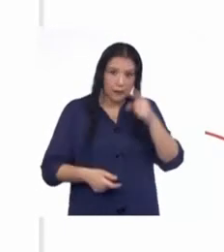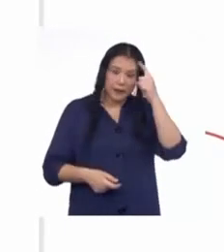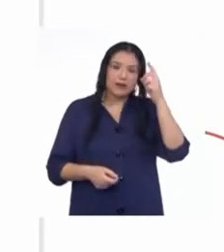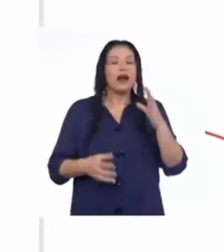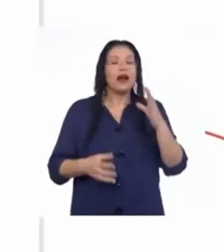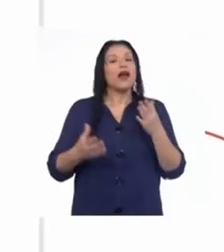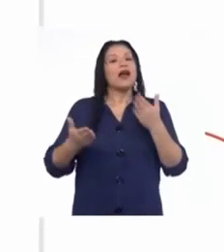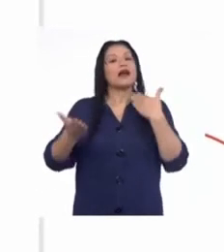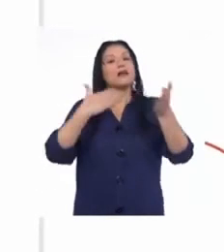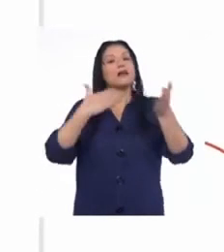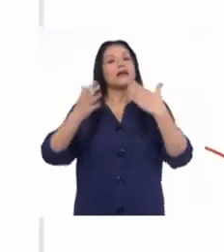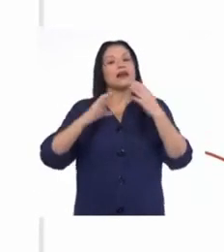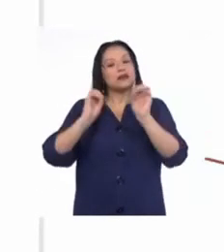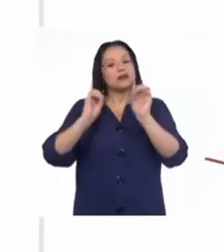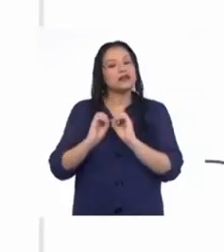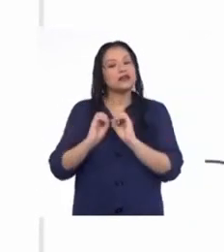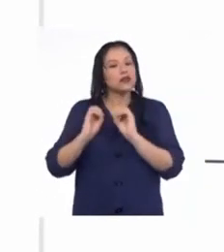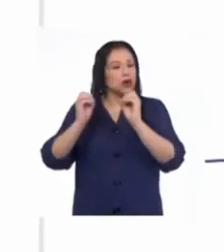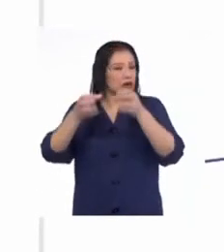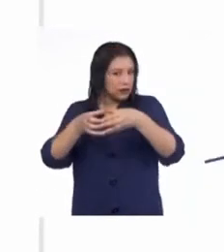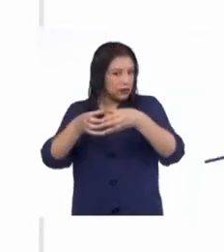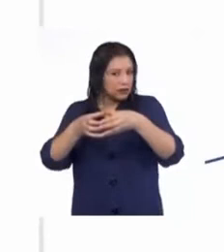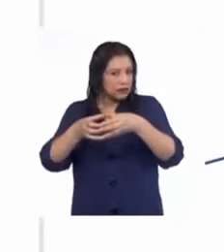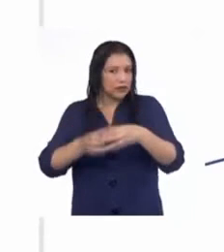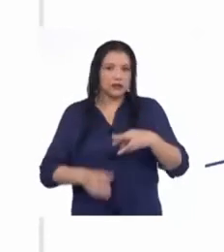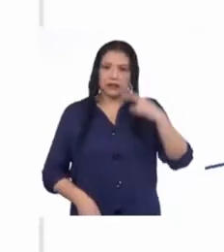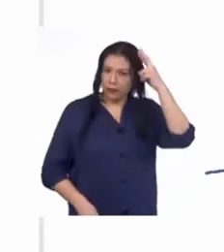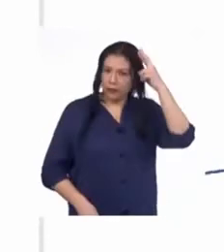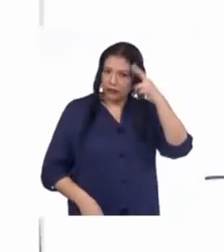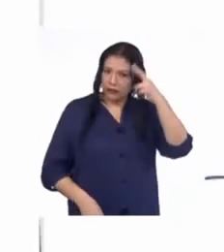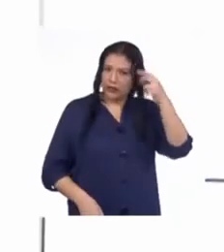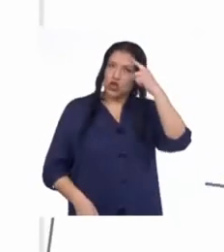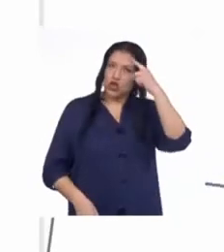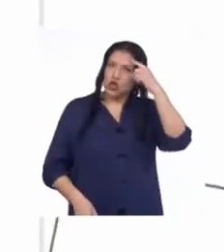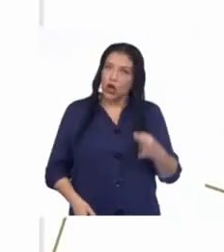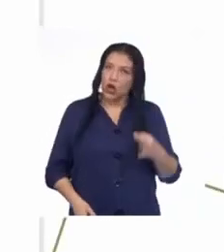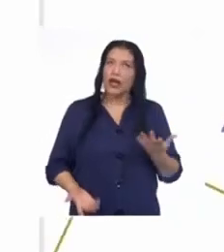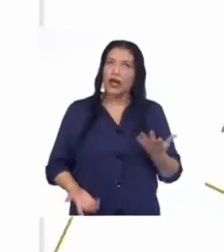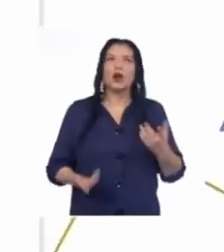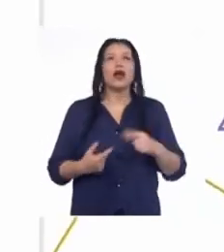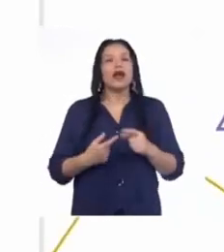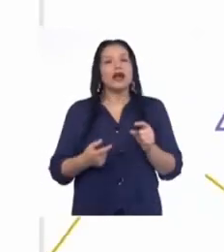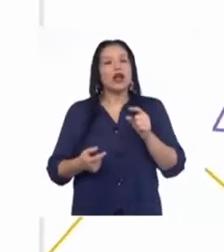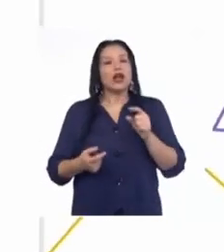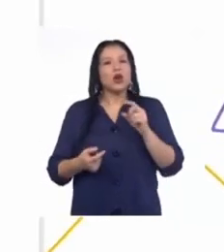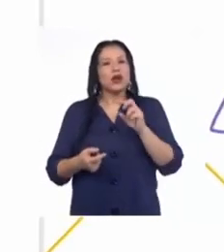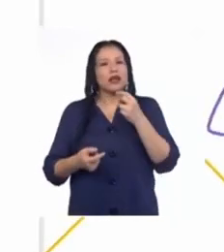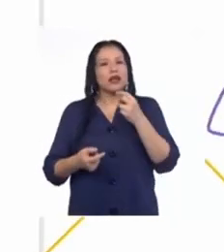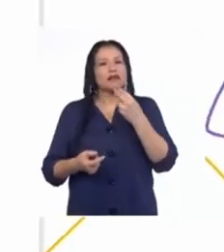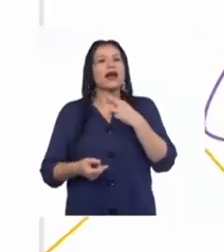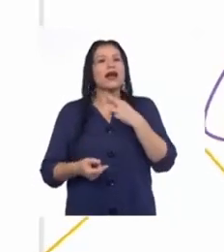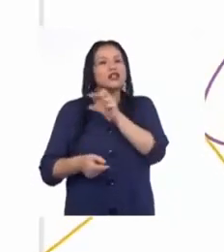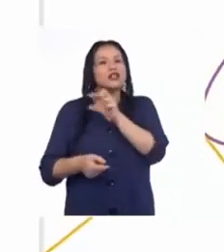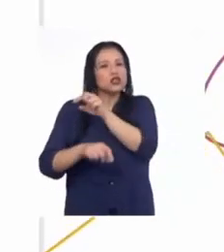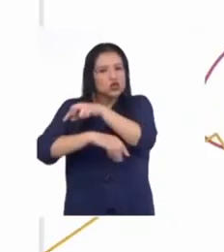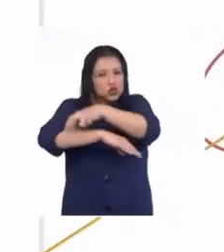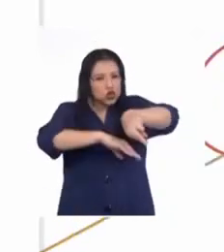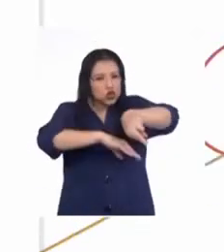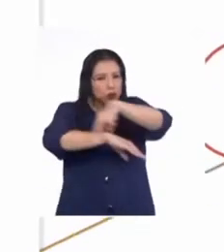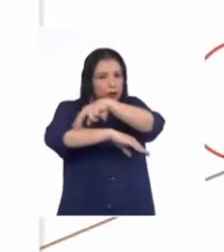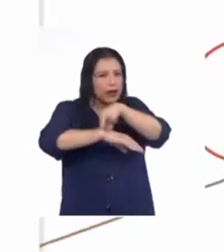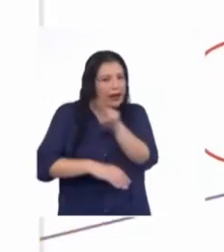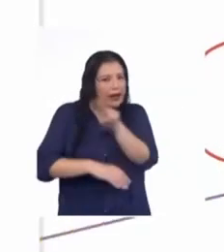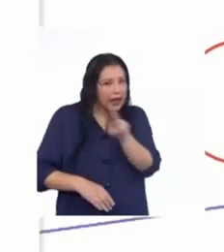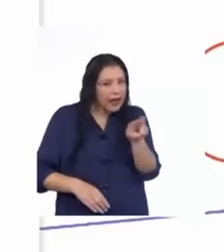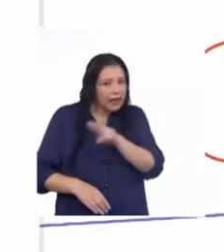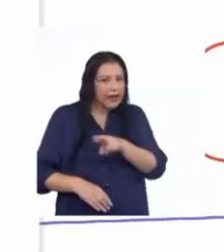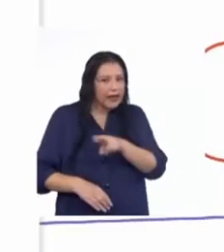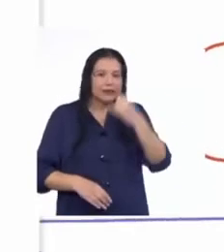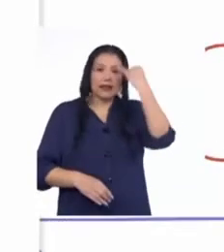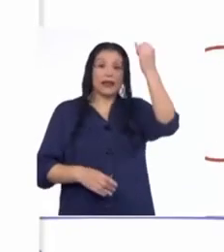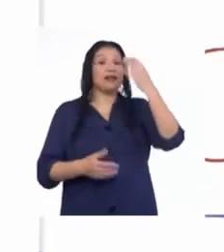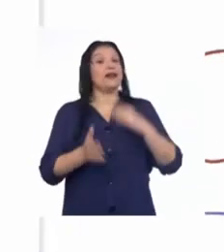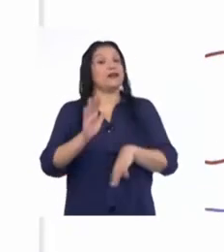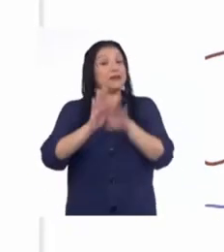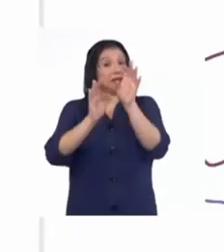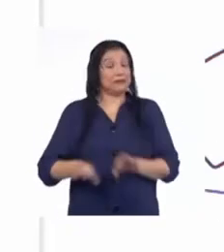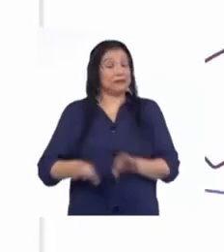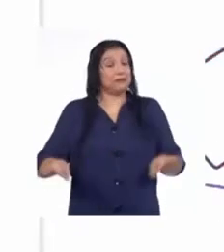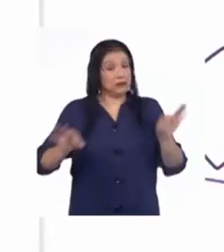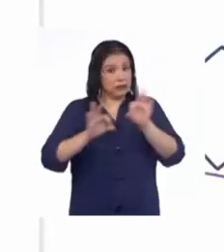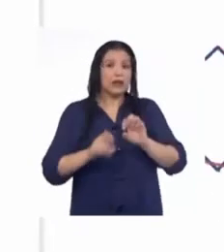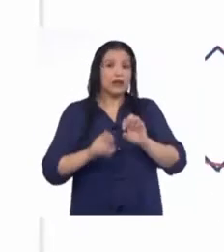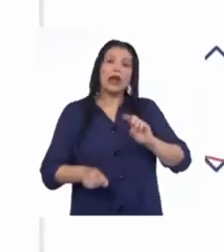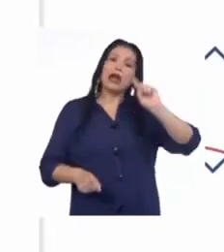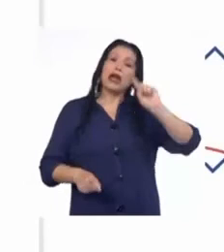sobre las instituciones. Por lo tanto, yo creo que la parte que está subrayada pertenece a la idea principal y las